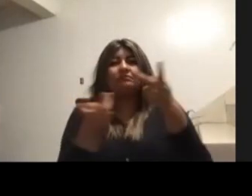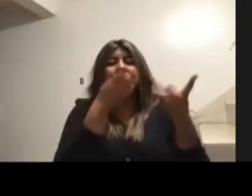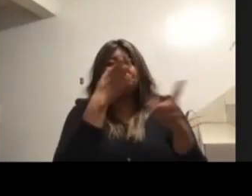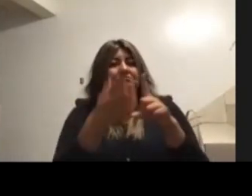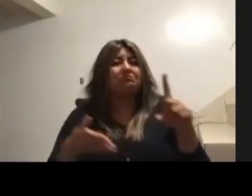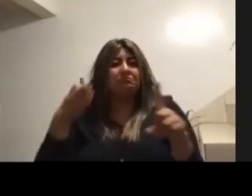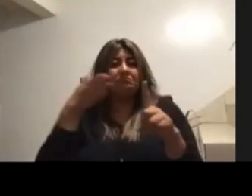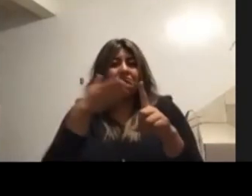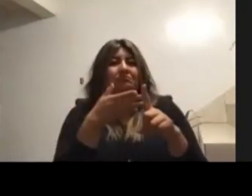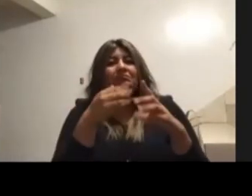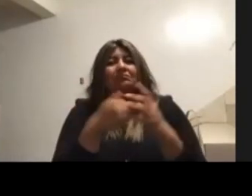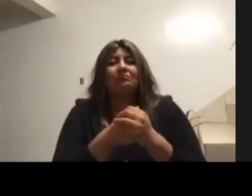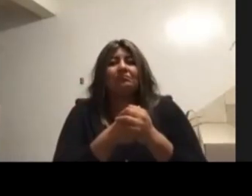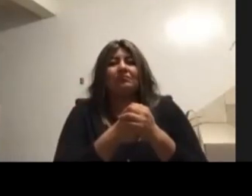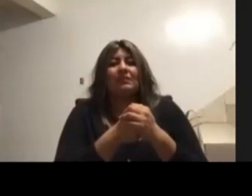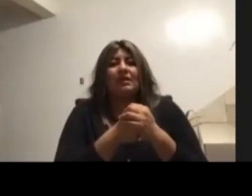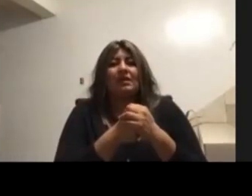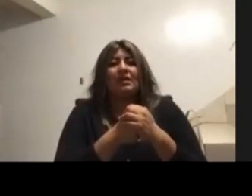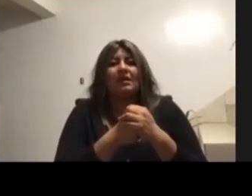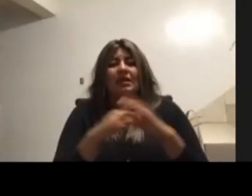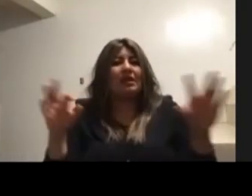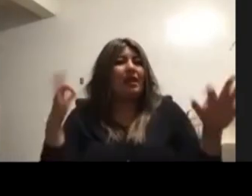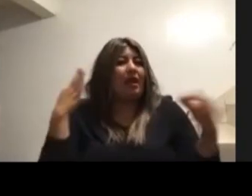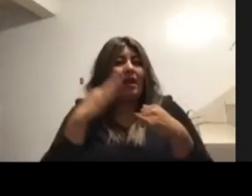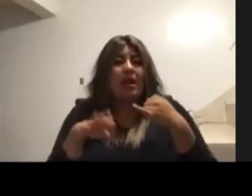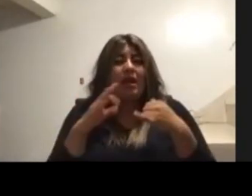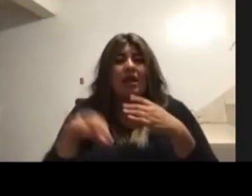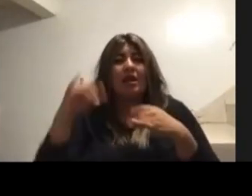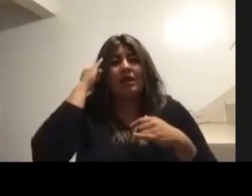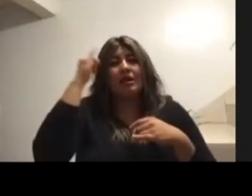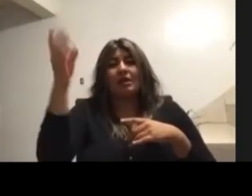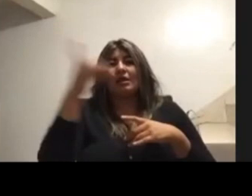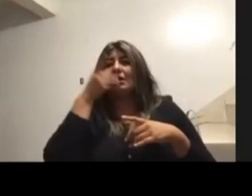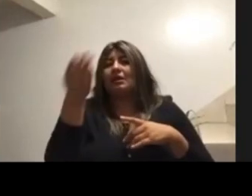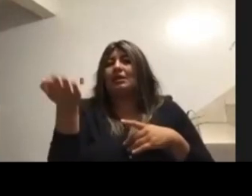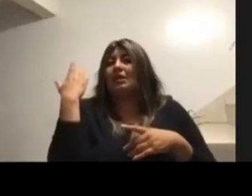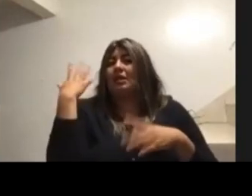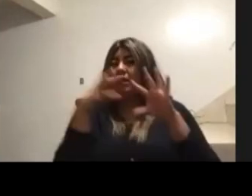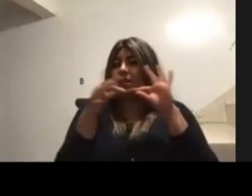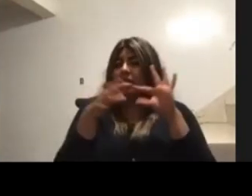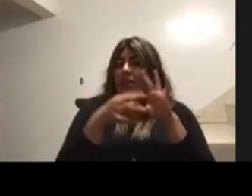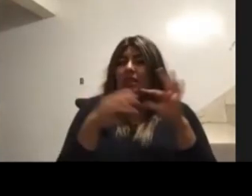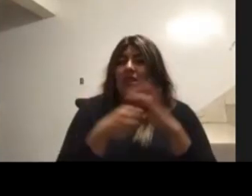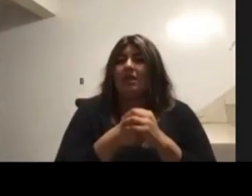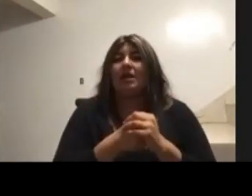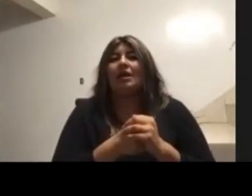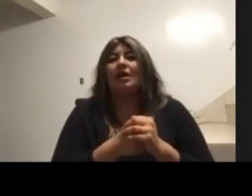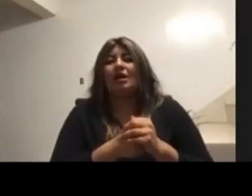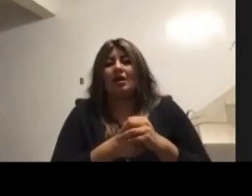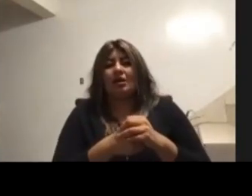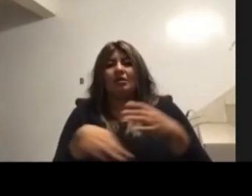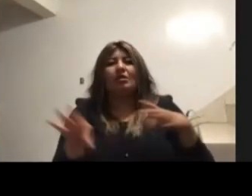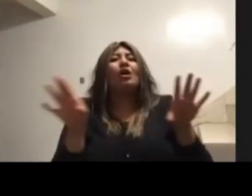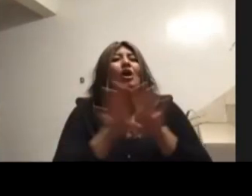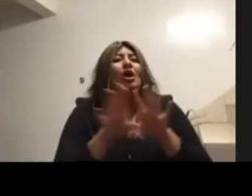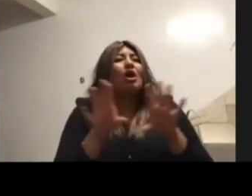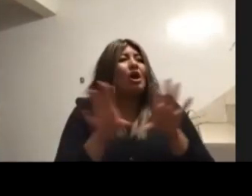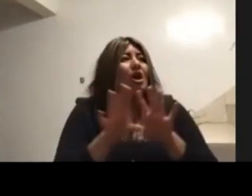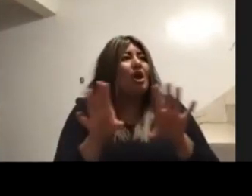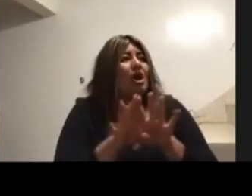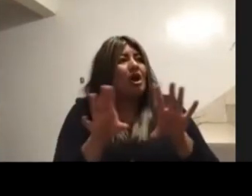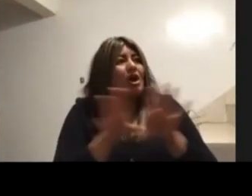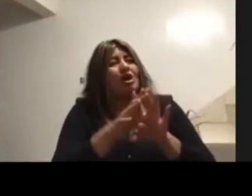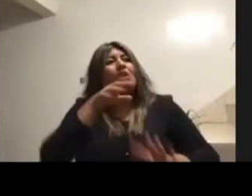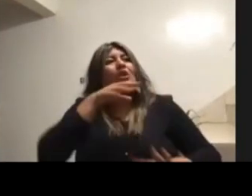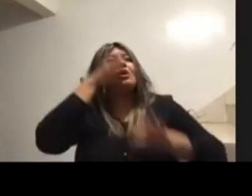trataré también de cerrar algunas ideas que no dije en la primera parte. ¿Cómo se está promoviendo la educación inclusiva desde los programas de estudio